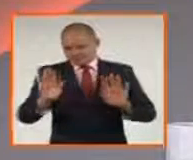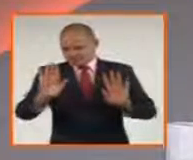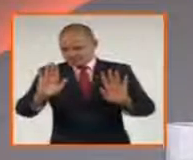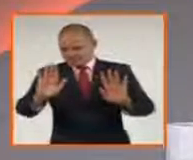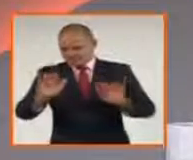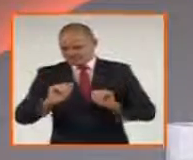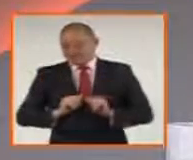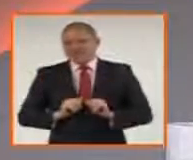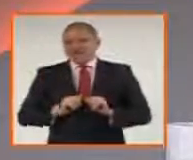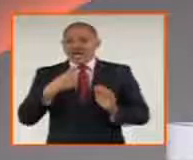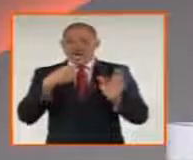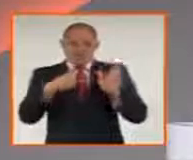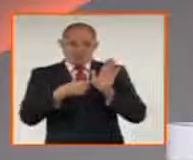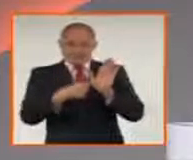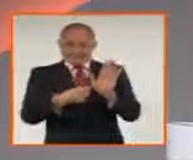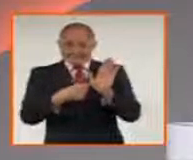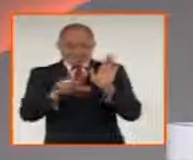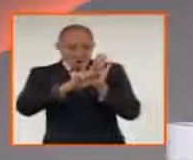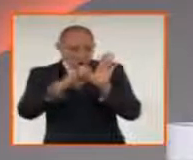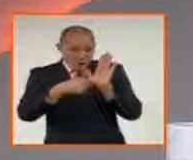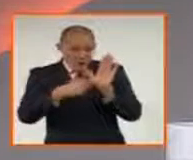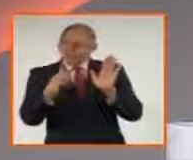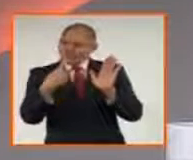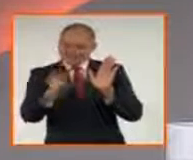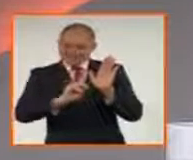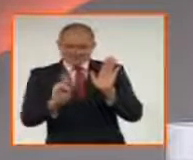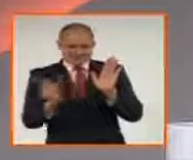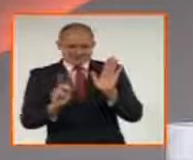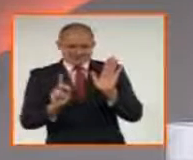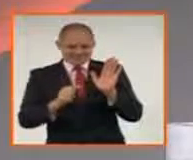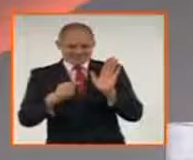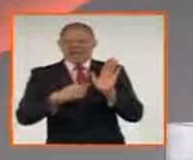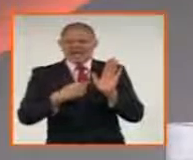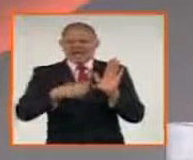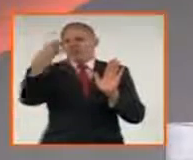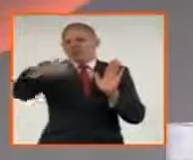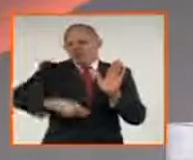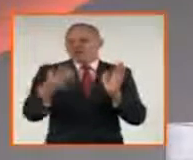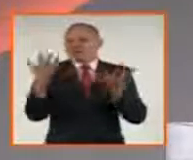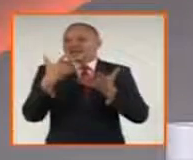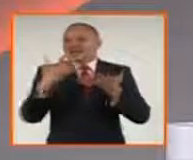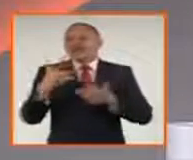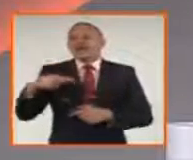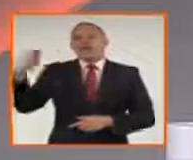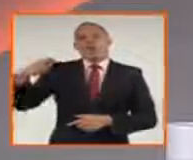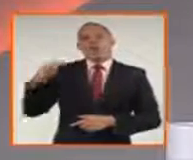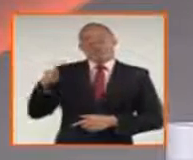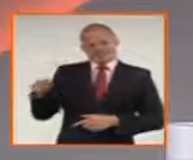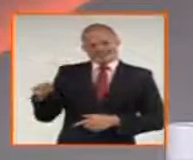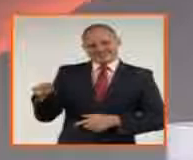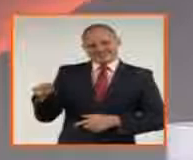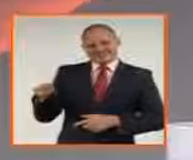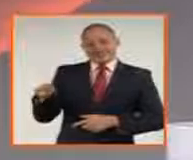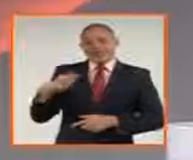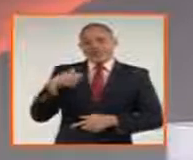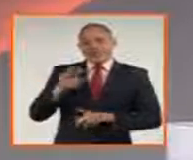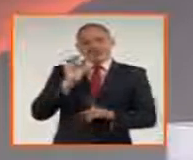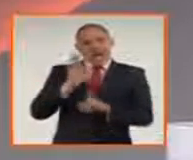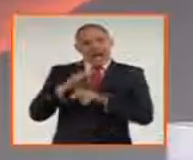de la pensión alimenticia, porque eso lo va a determinar el tribunal en el proceso correspondiente. A partir